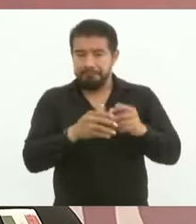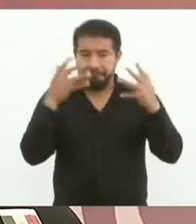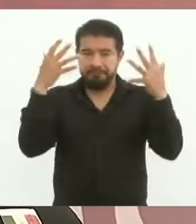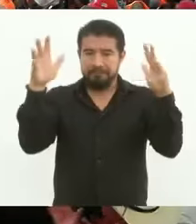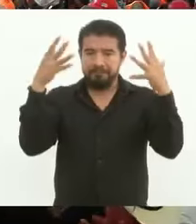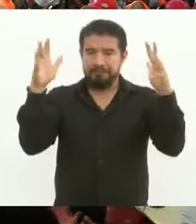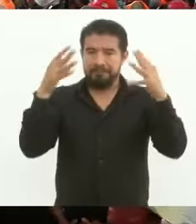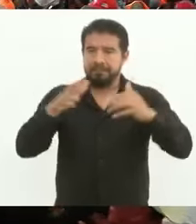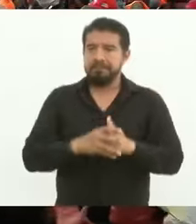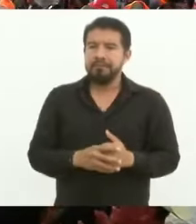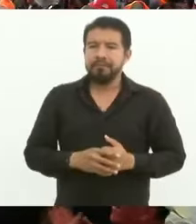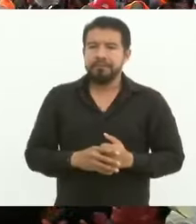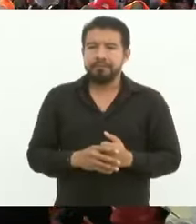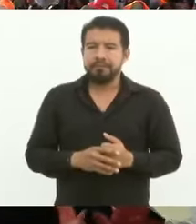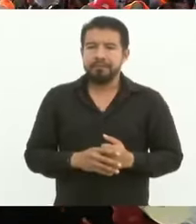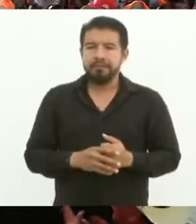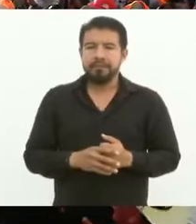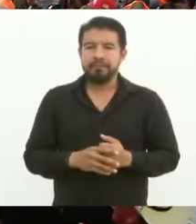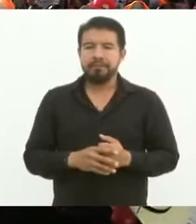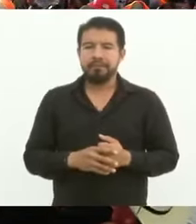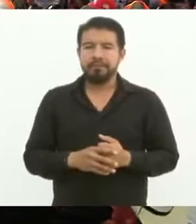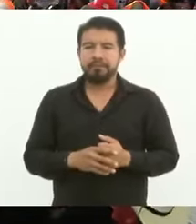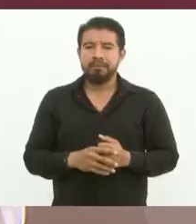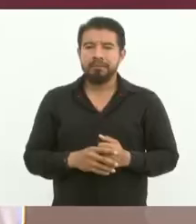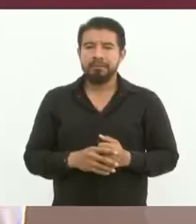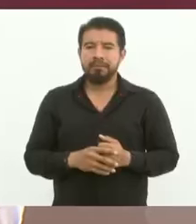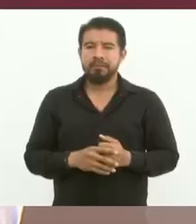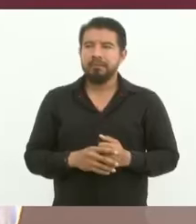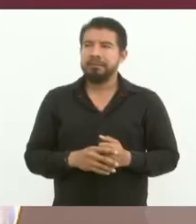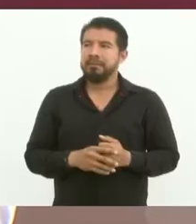Porque a veces te dices doctor,